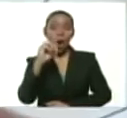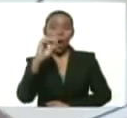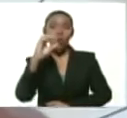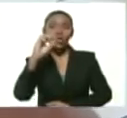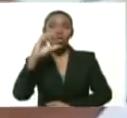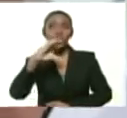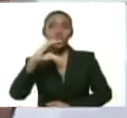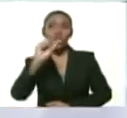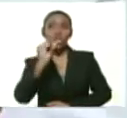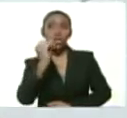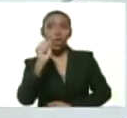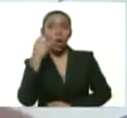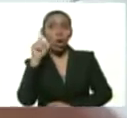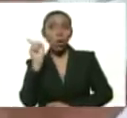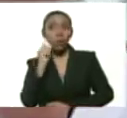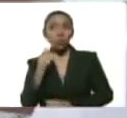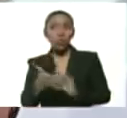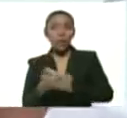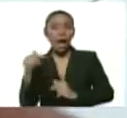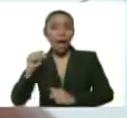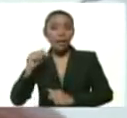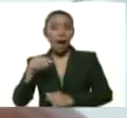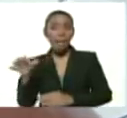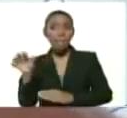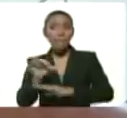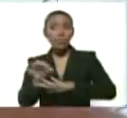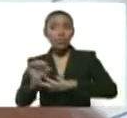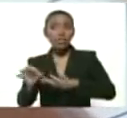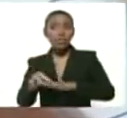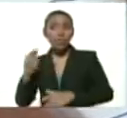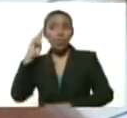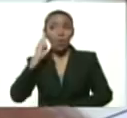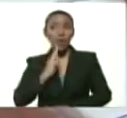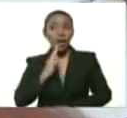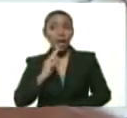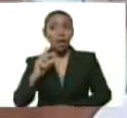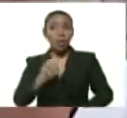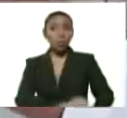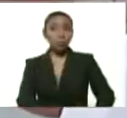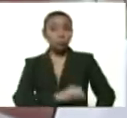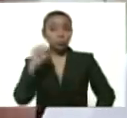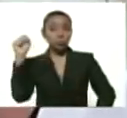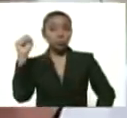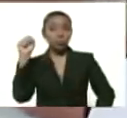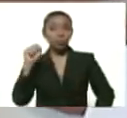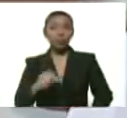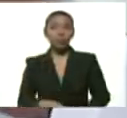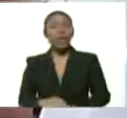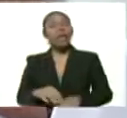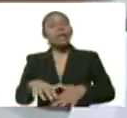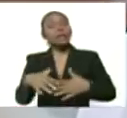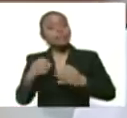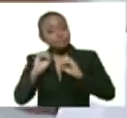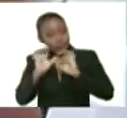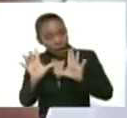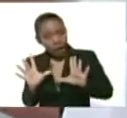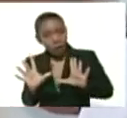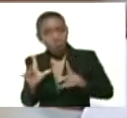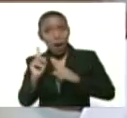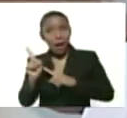y aquí está el municipio bolivariano Libertador. Claro, por